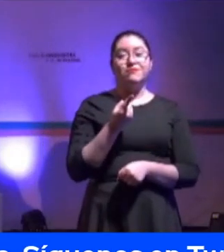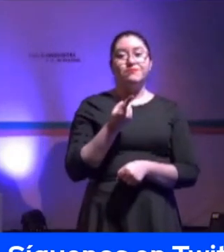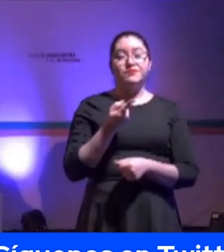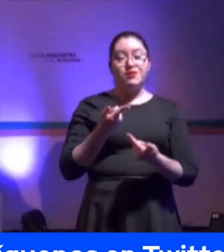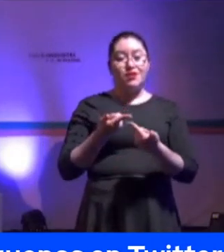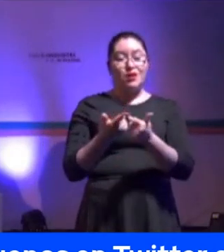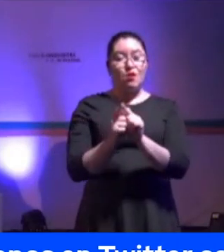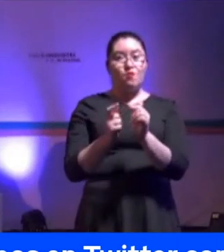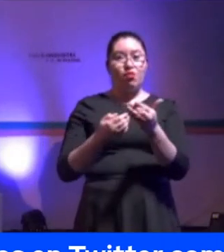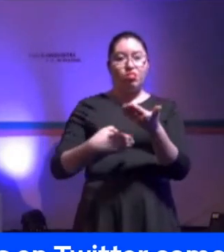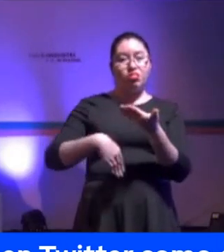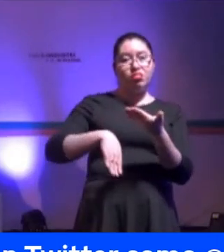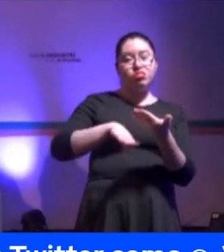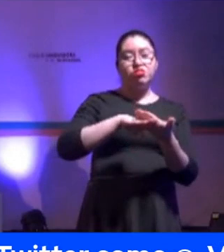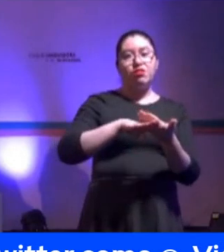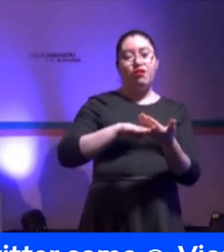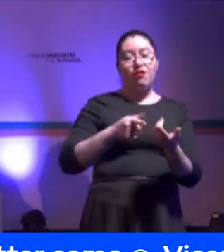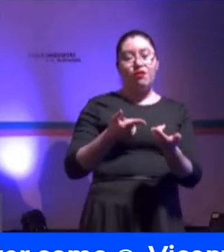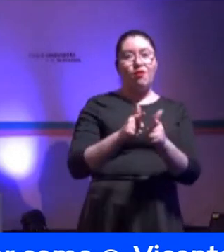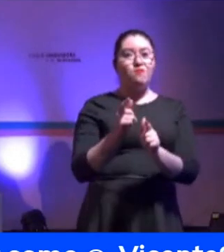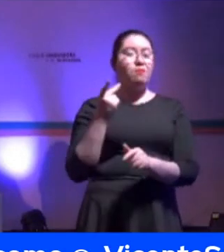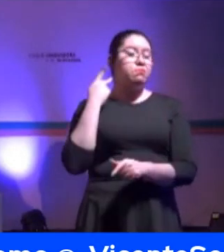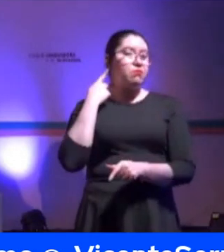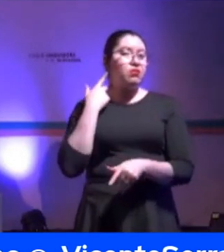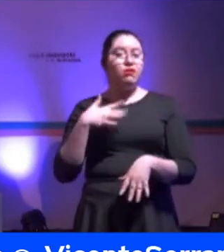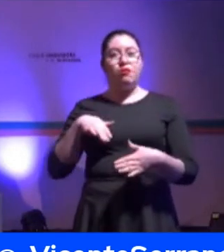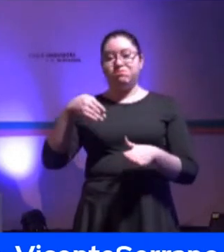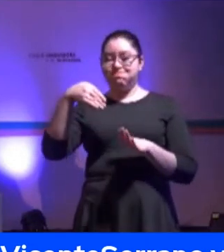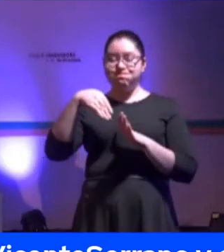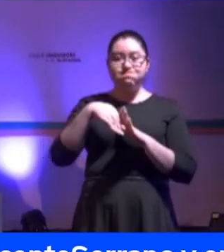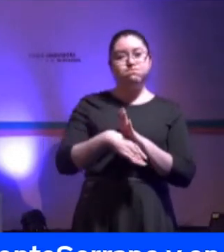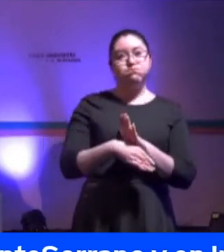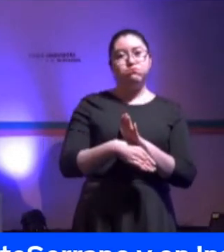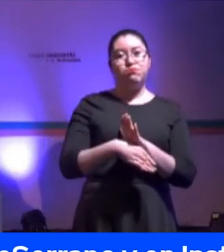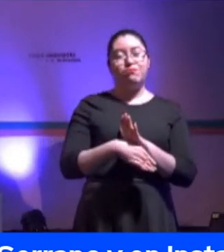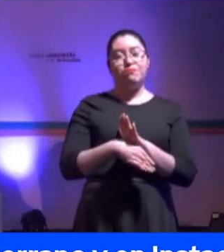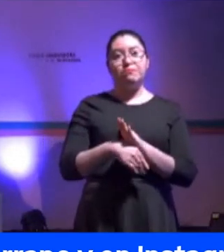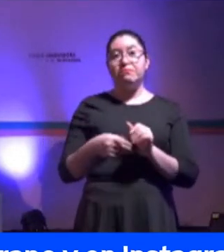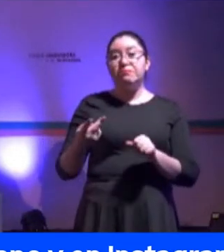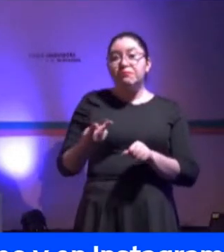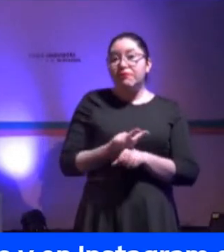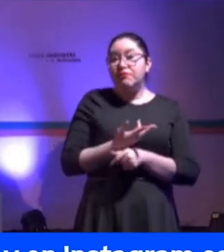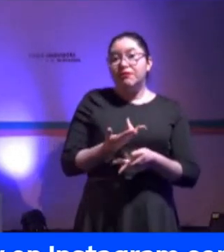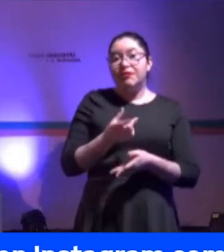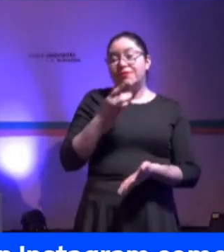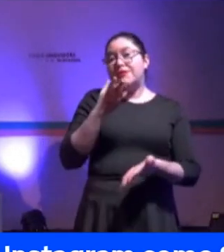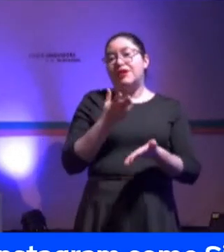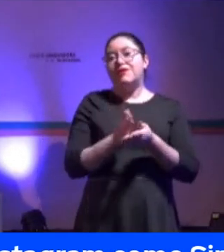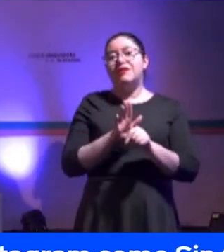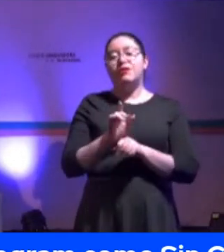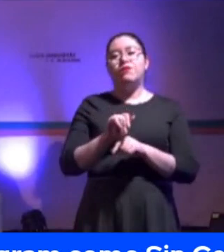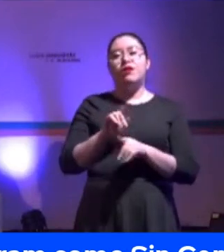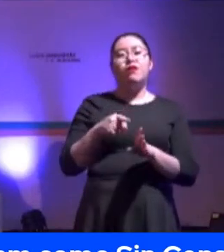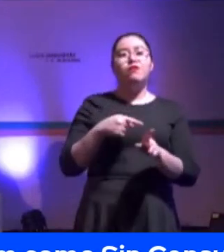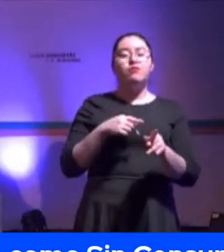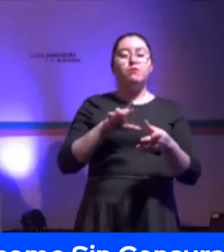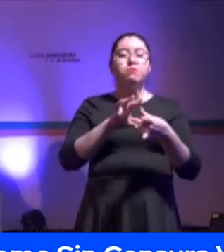está políticamente derrotada. Y lo que les queda es la lucha por las